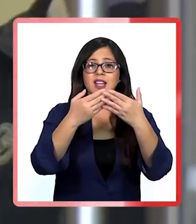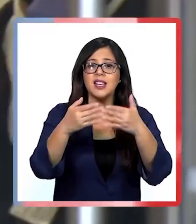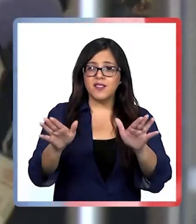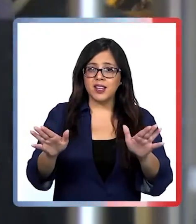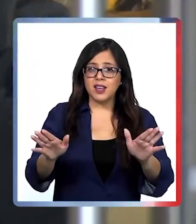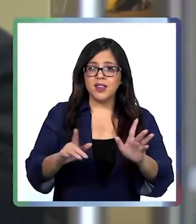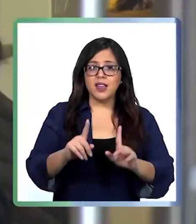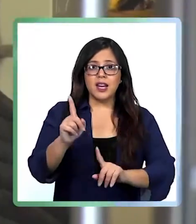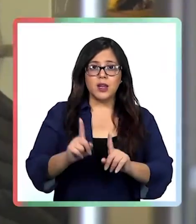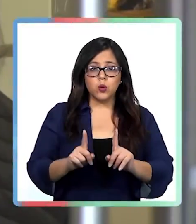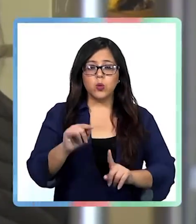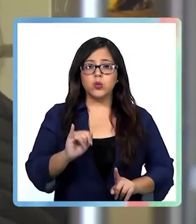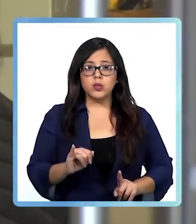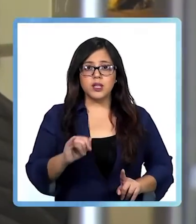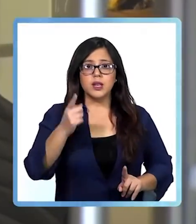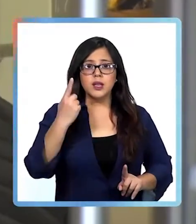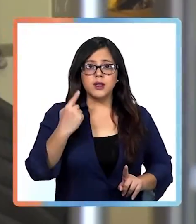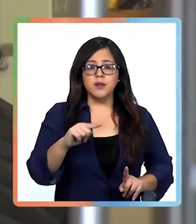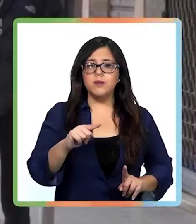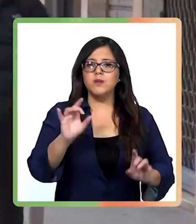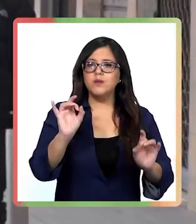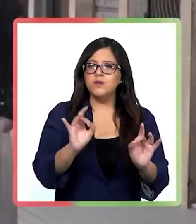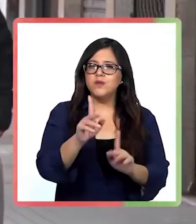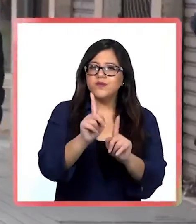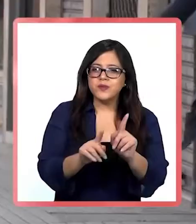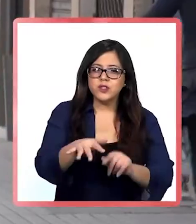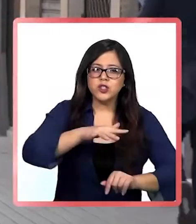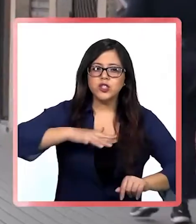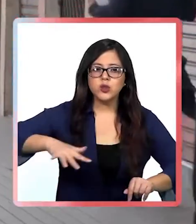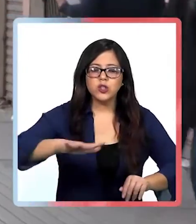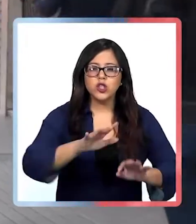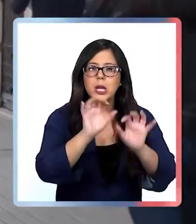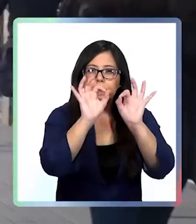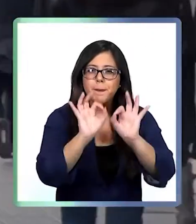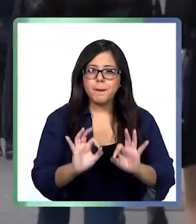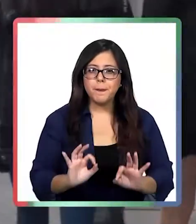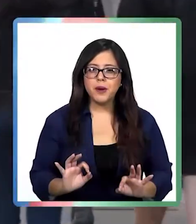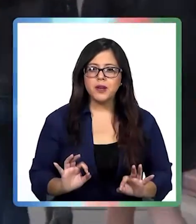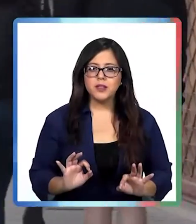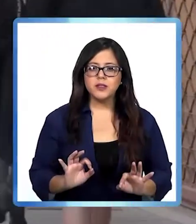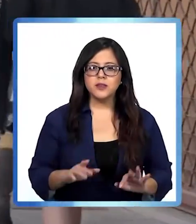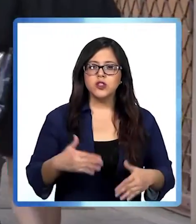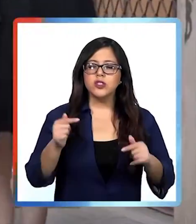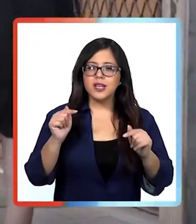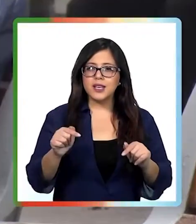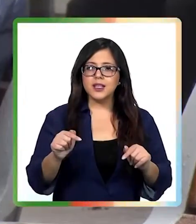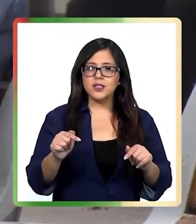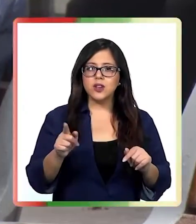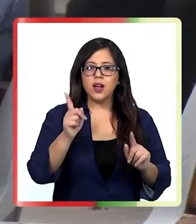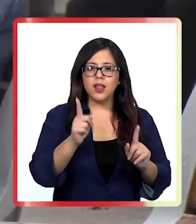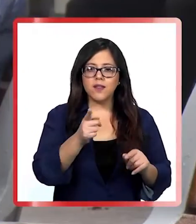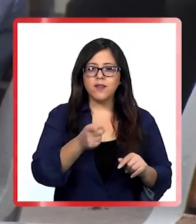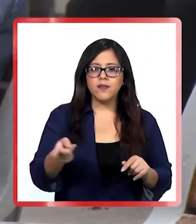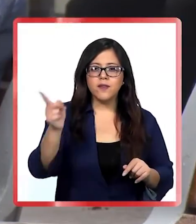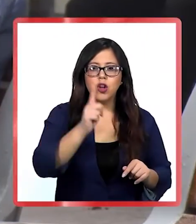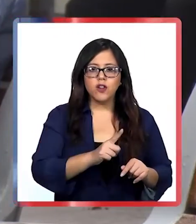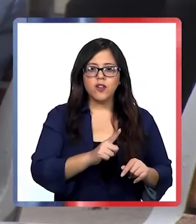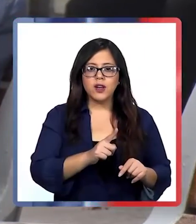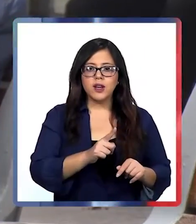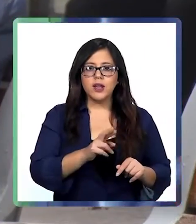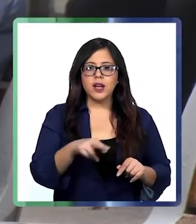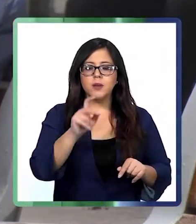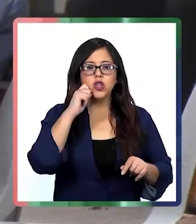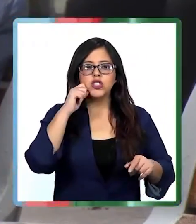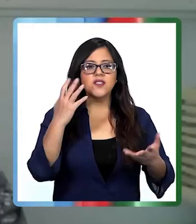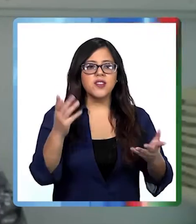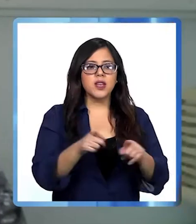libertades, ciertas libertades, pero son en ciertas situaciones bien específicas. Así que eso hay que volver a insistir que no